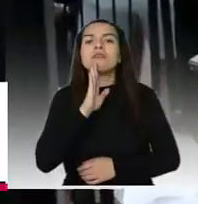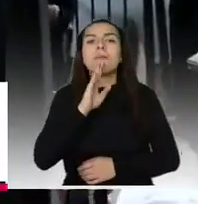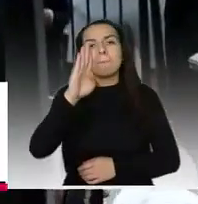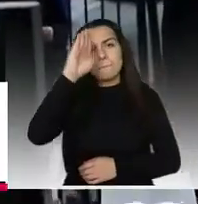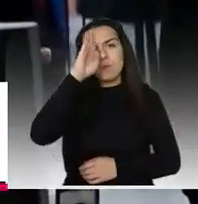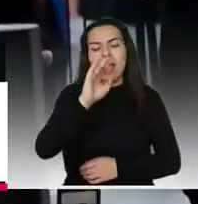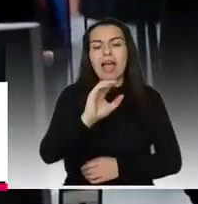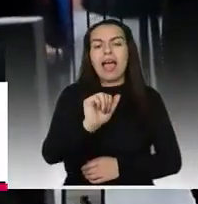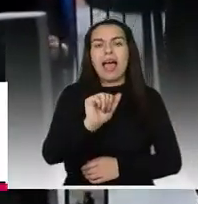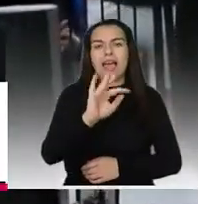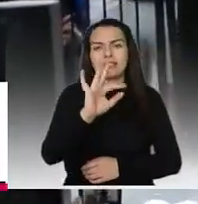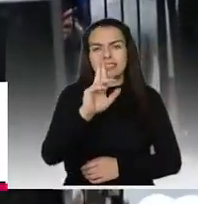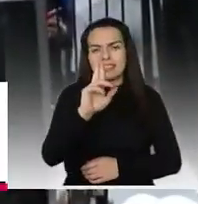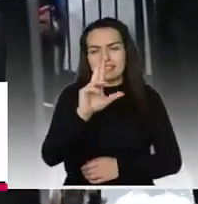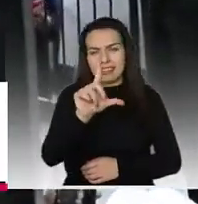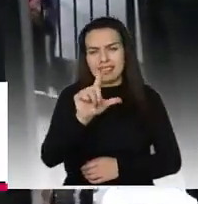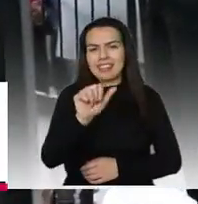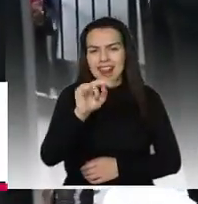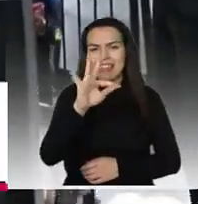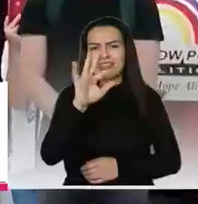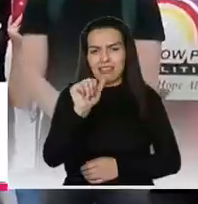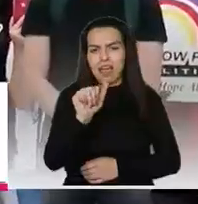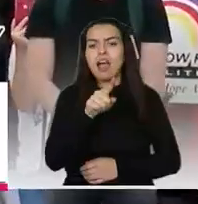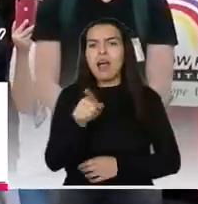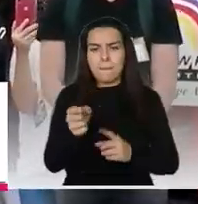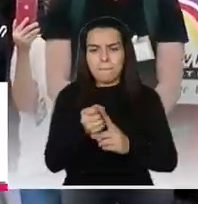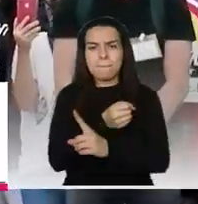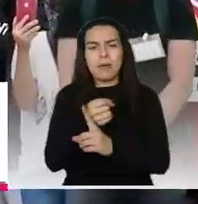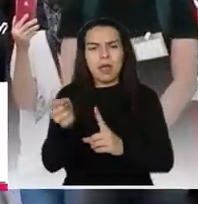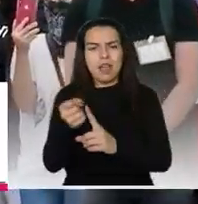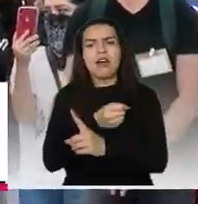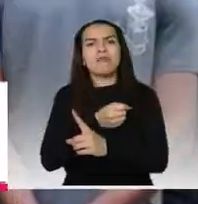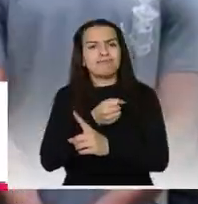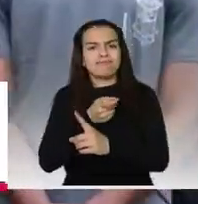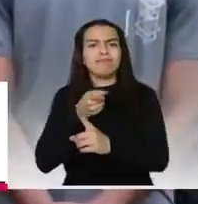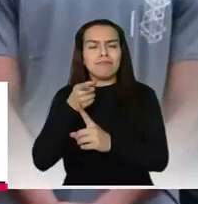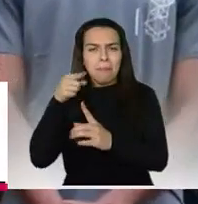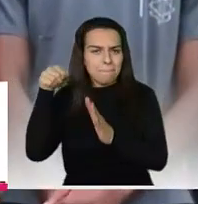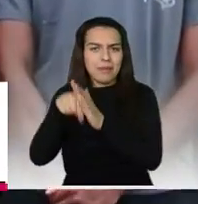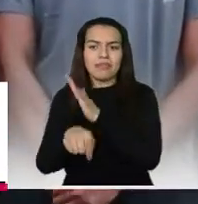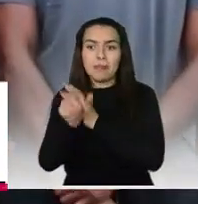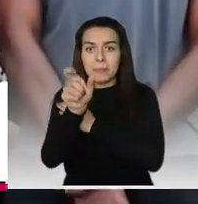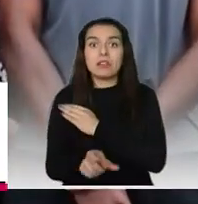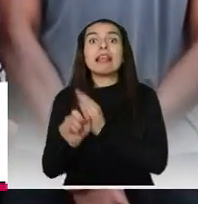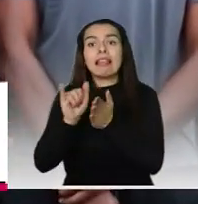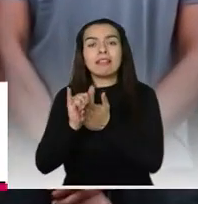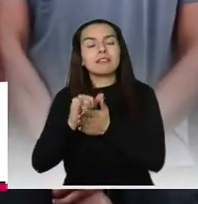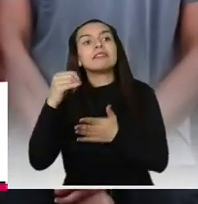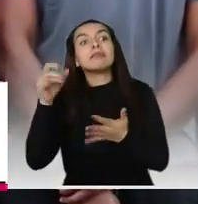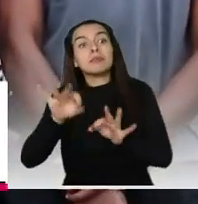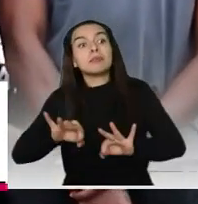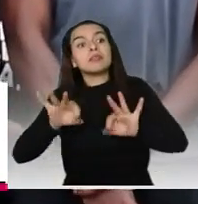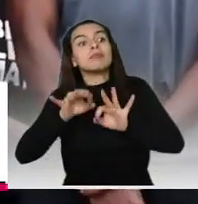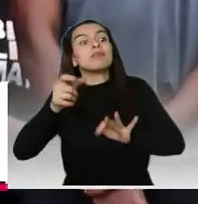nueva víctima, pidieron reformas serias a los procedimientos de los agentes y se espera que en las próximas horas el presidente Donald